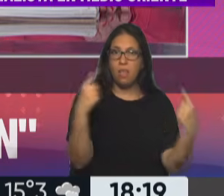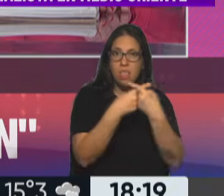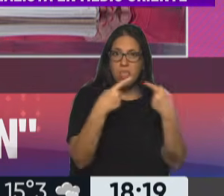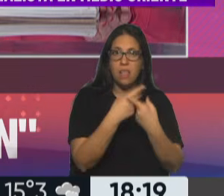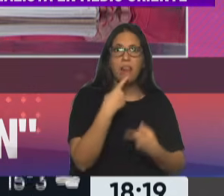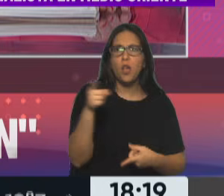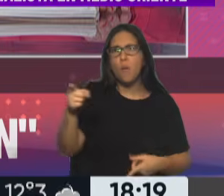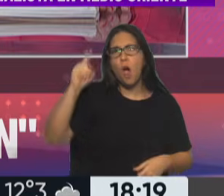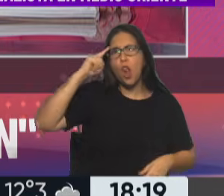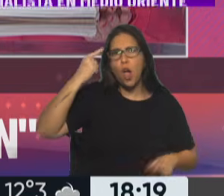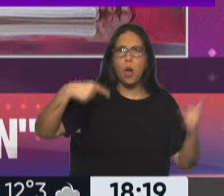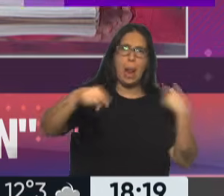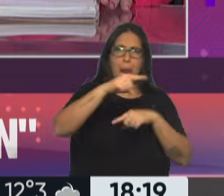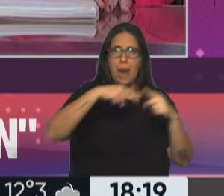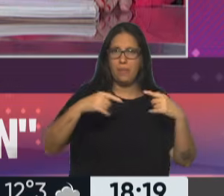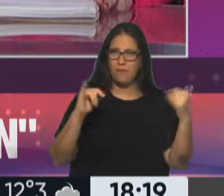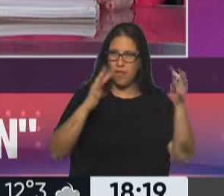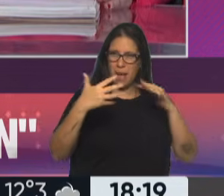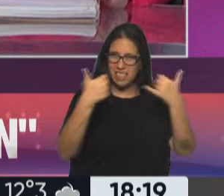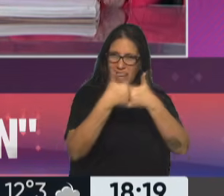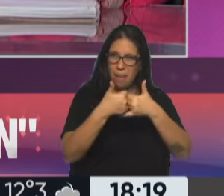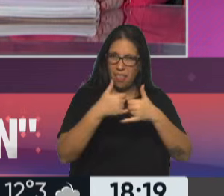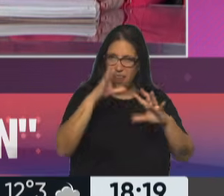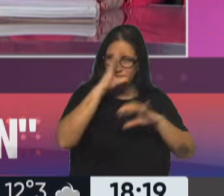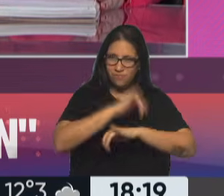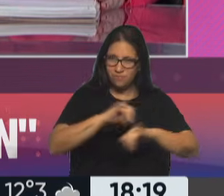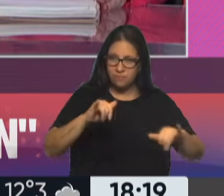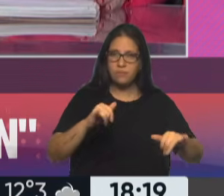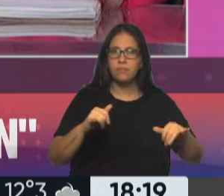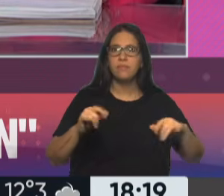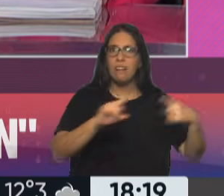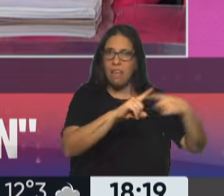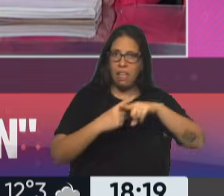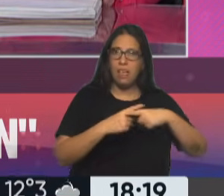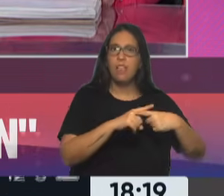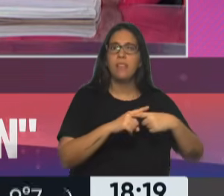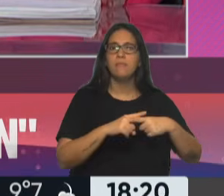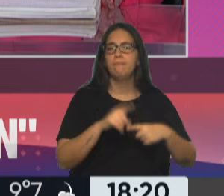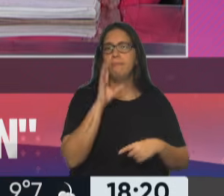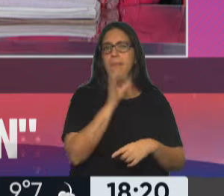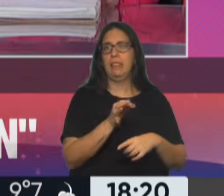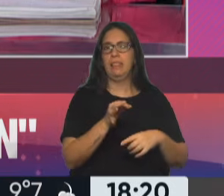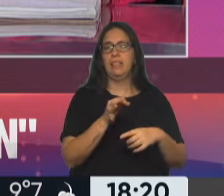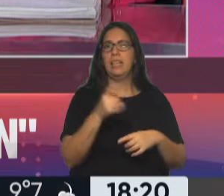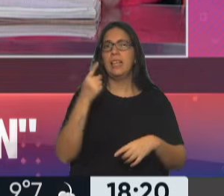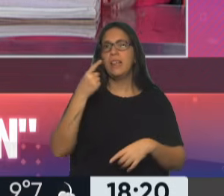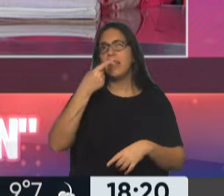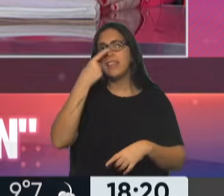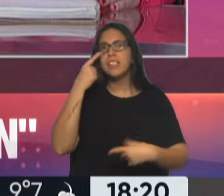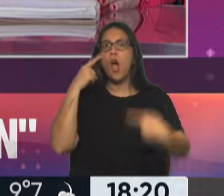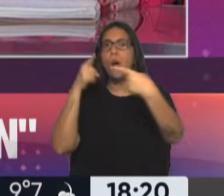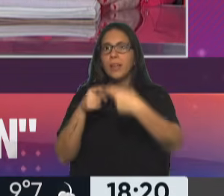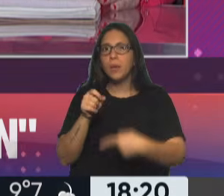otras cuestiones también. Por teléfono. Por teléfono, o sea, pero donde marca claramente que hay una separación entre los intereses de Estados Unidos